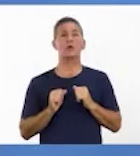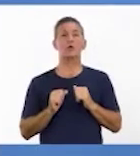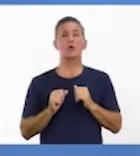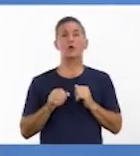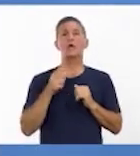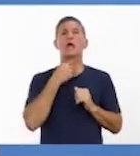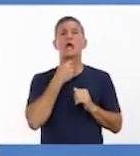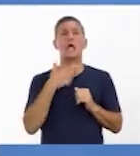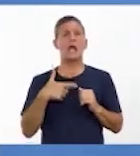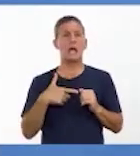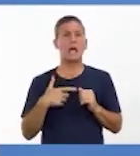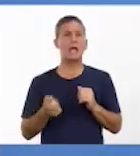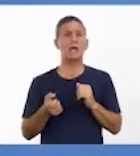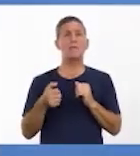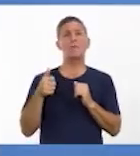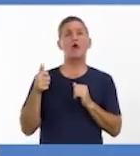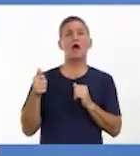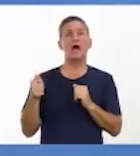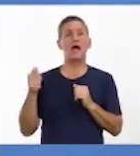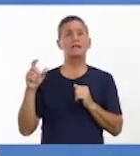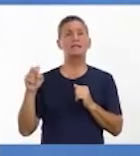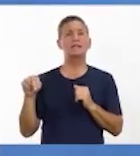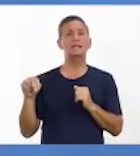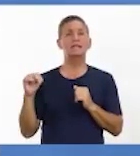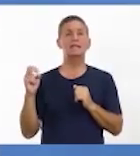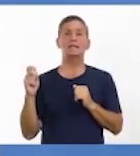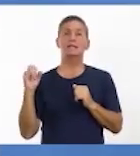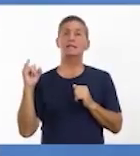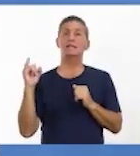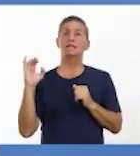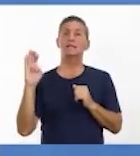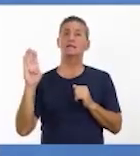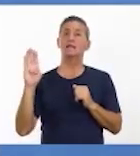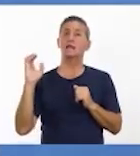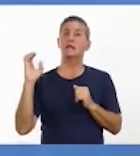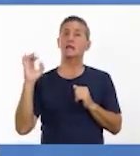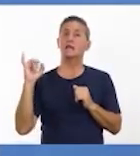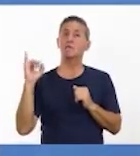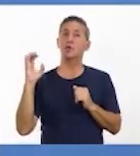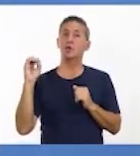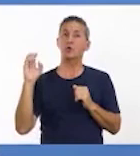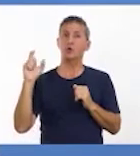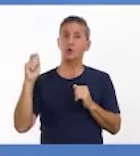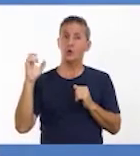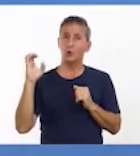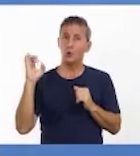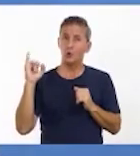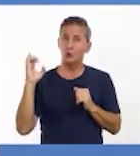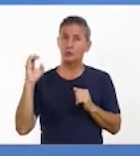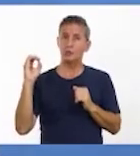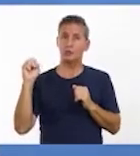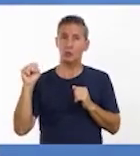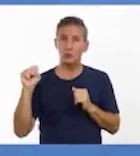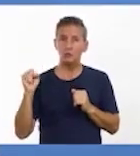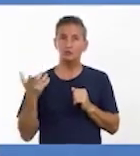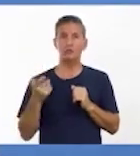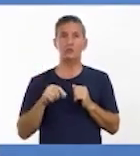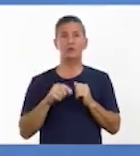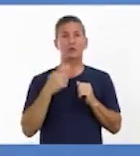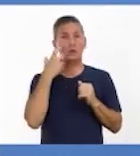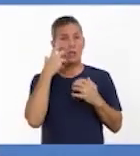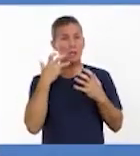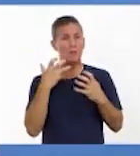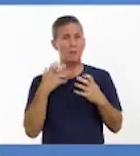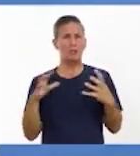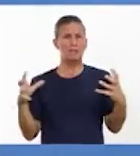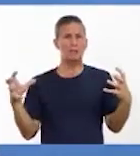tenemos los antibióticos y reaccionan quitando una de las sustancias importantes